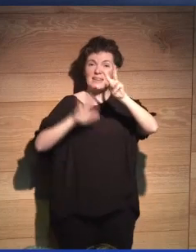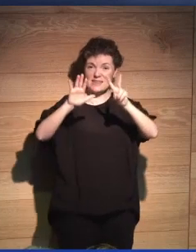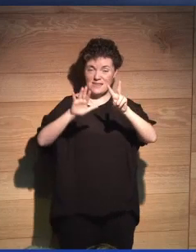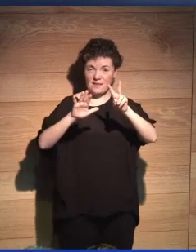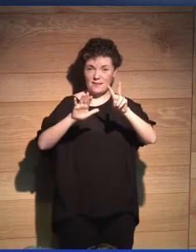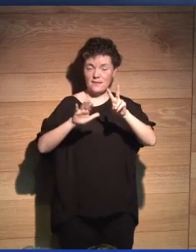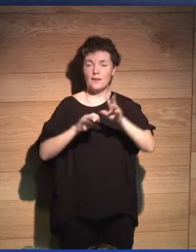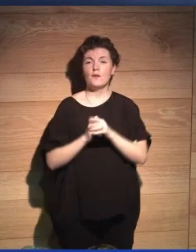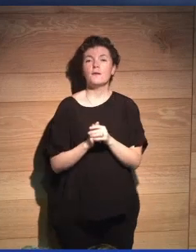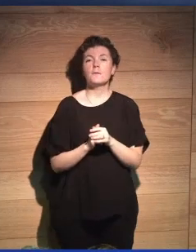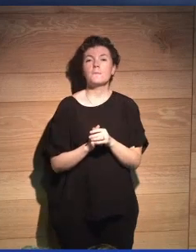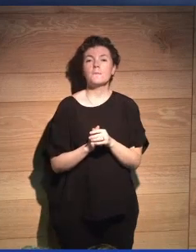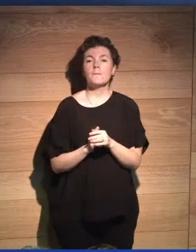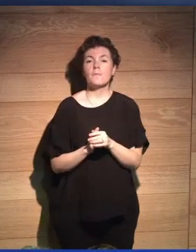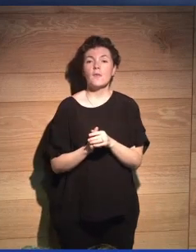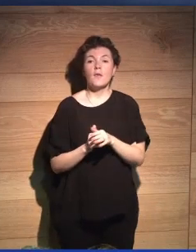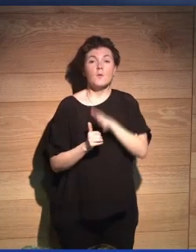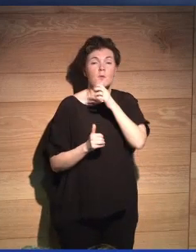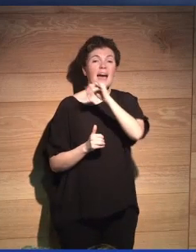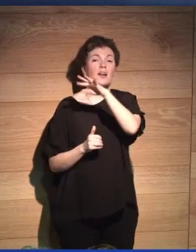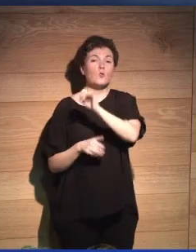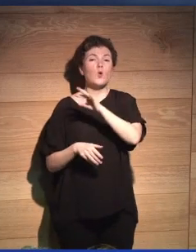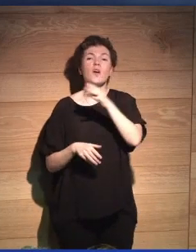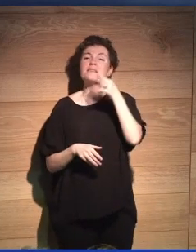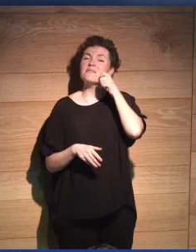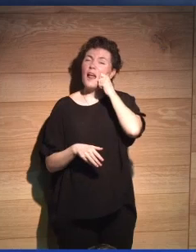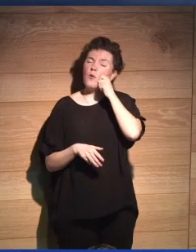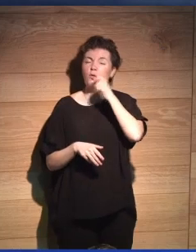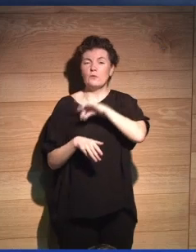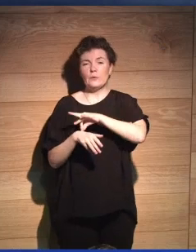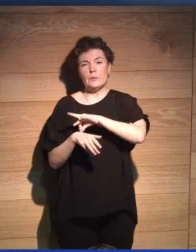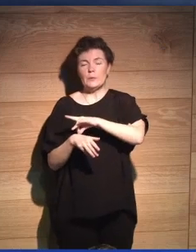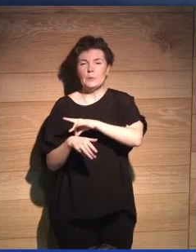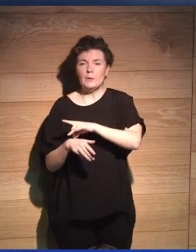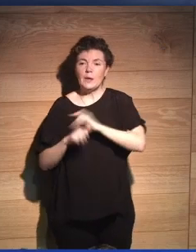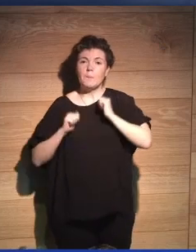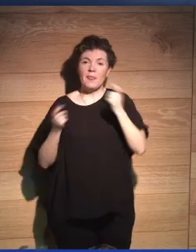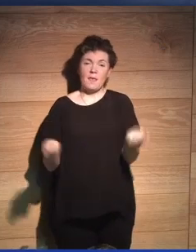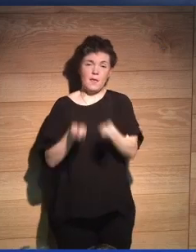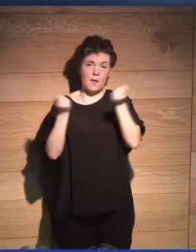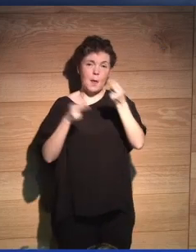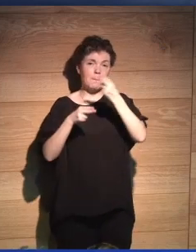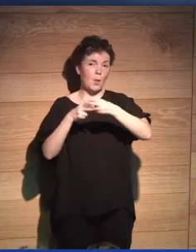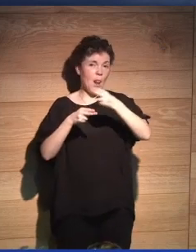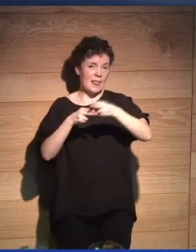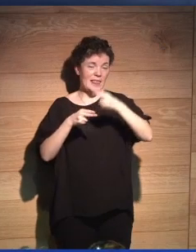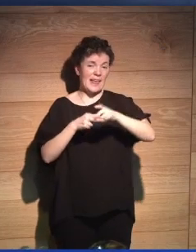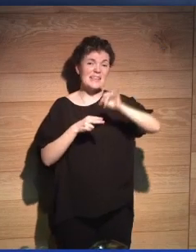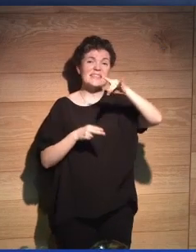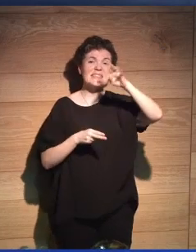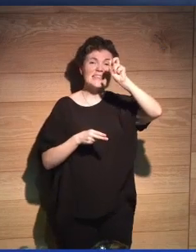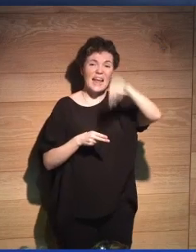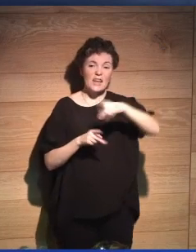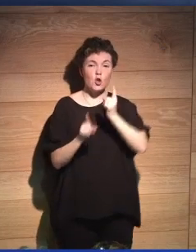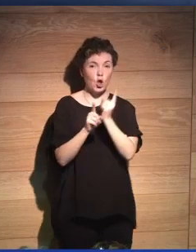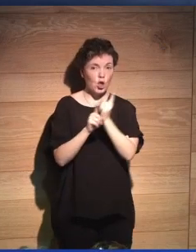cuando, por el deterioro de la salud de Arturo y el comienzo de una campaña política estalinista contra